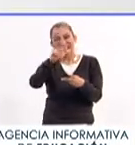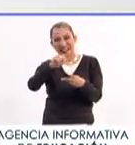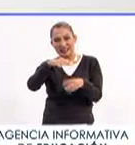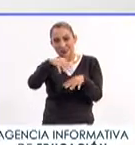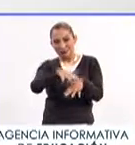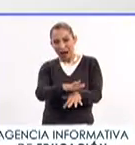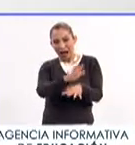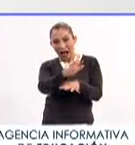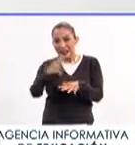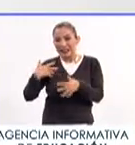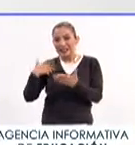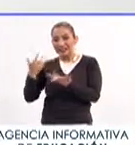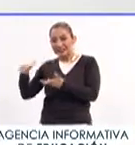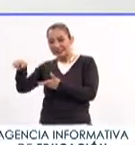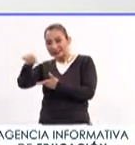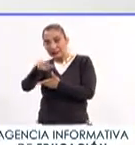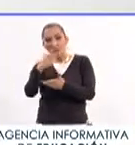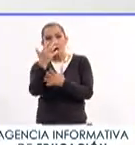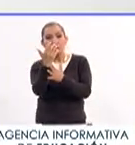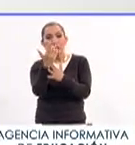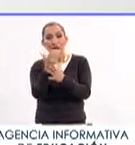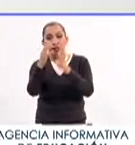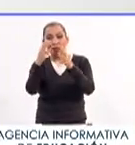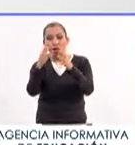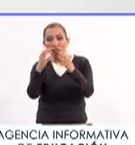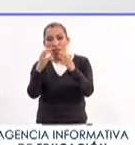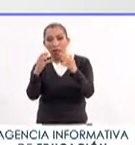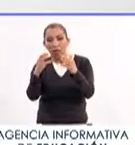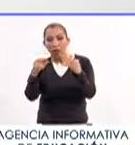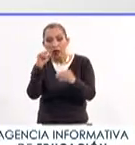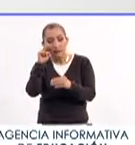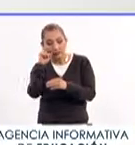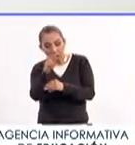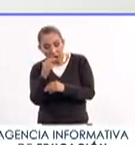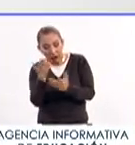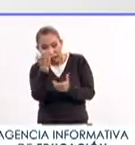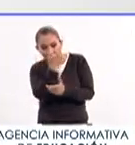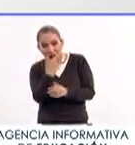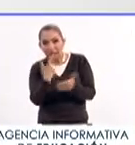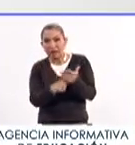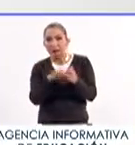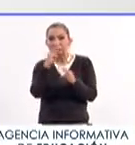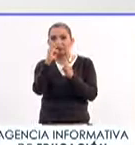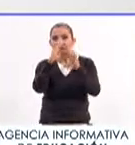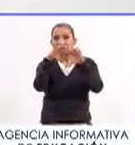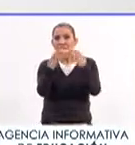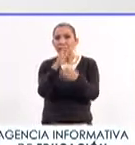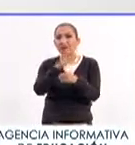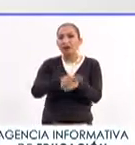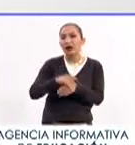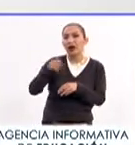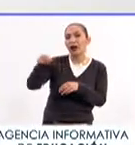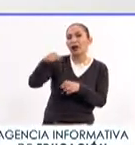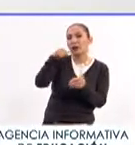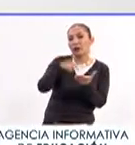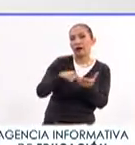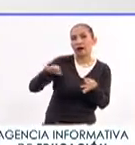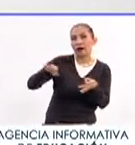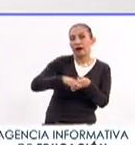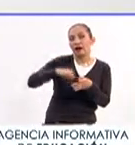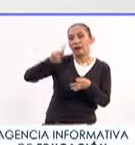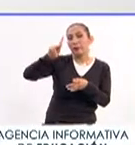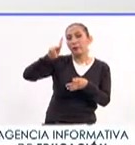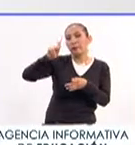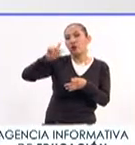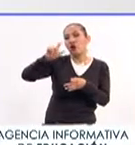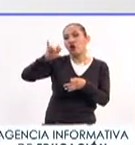mares y de los océanos, empieza a disminuir. Y eso ya se está empezando a ver en todo el planeta, sobre todo en la zona del Polo